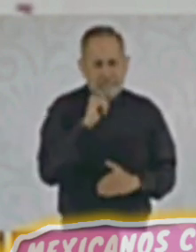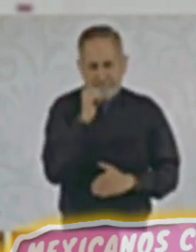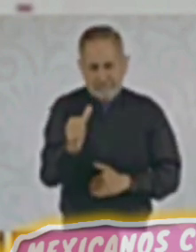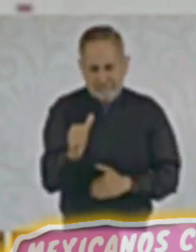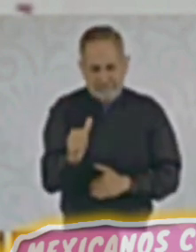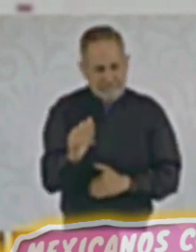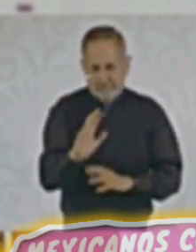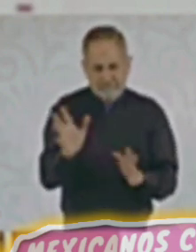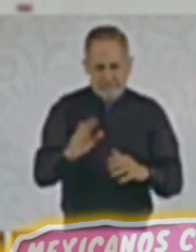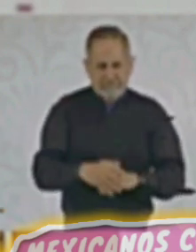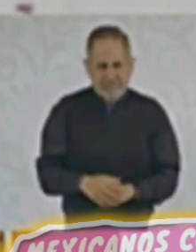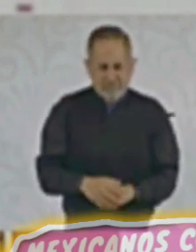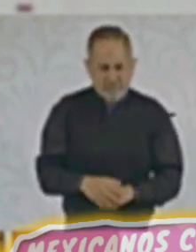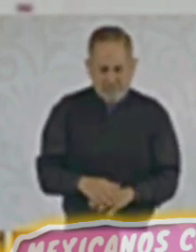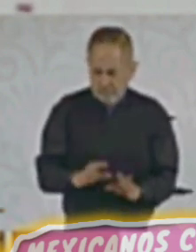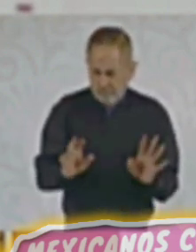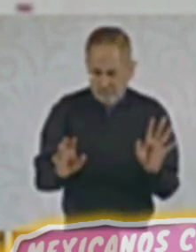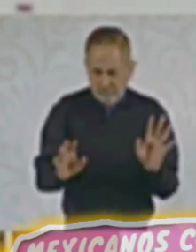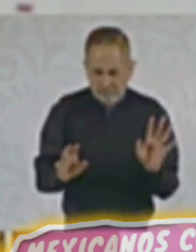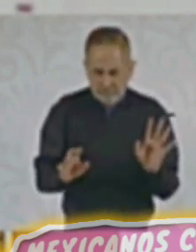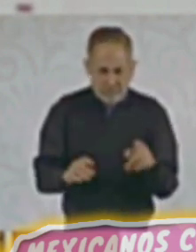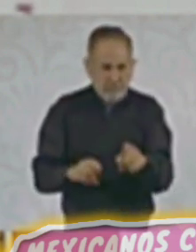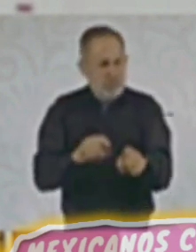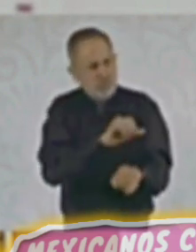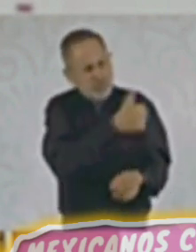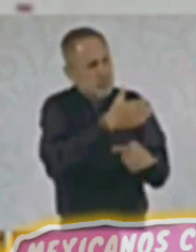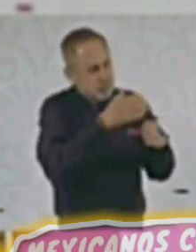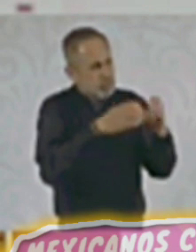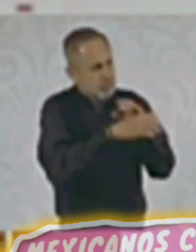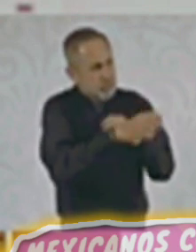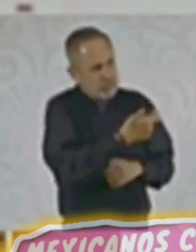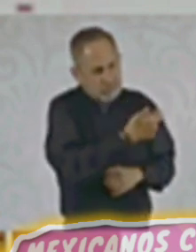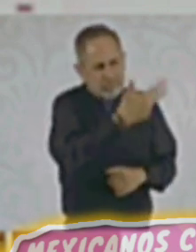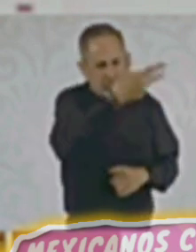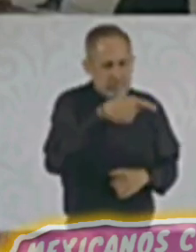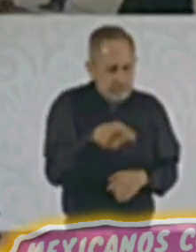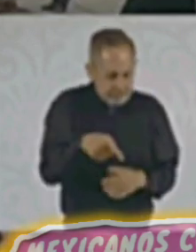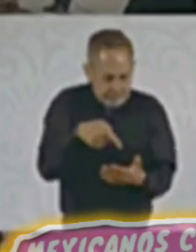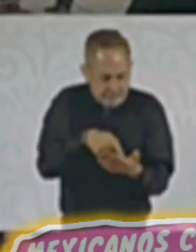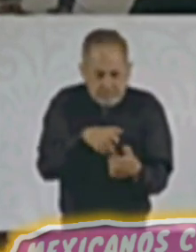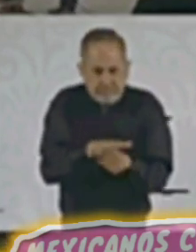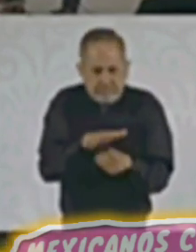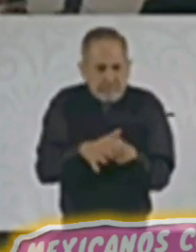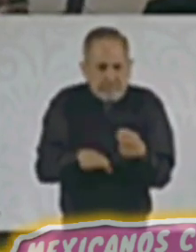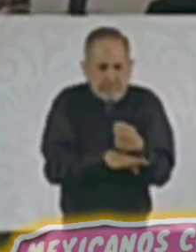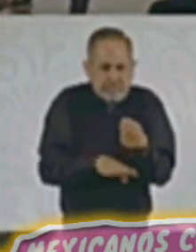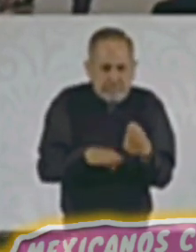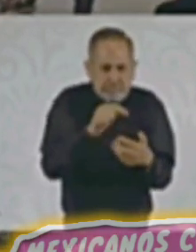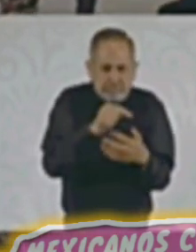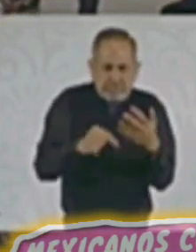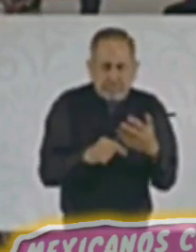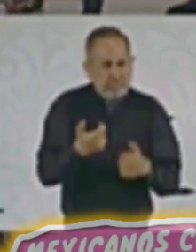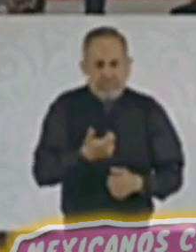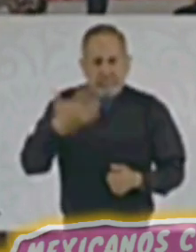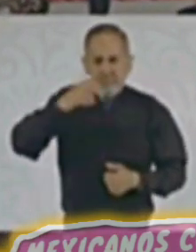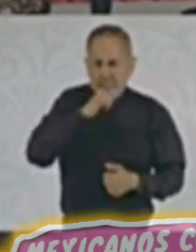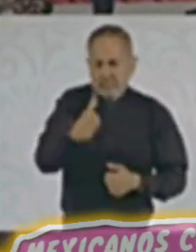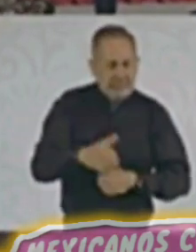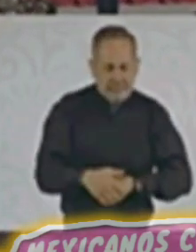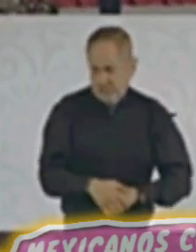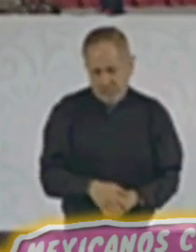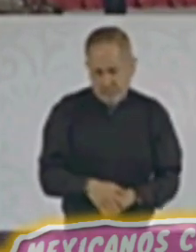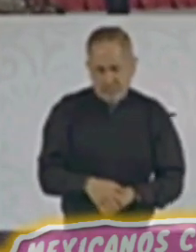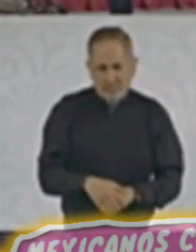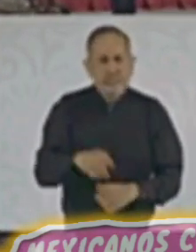Sí. Son otros productos. Incluso son otros productos. Incluso en algunos lugares,